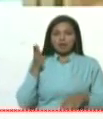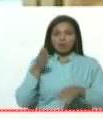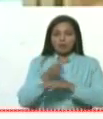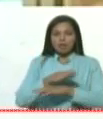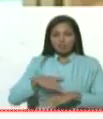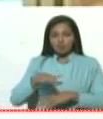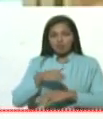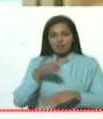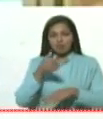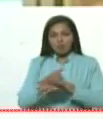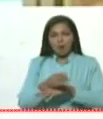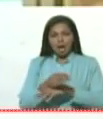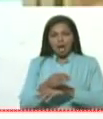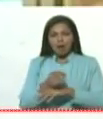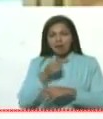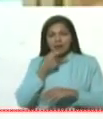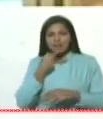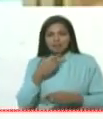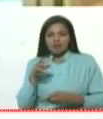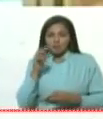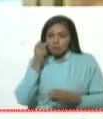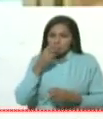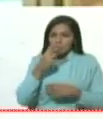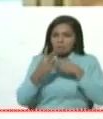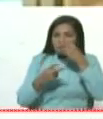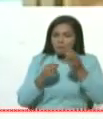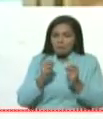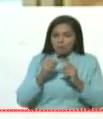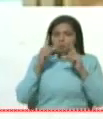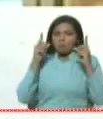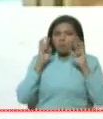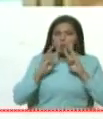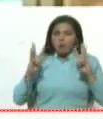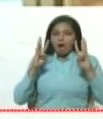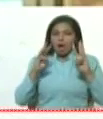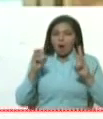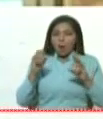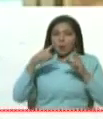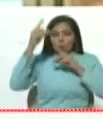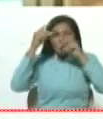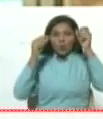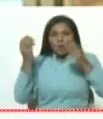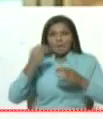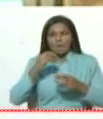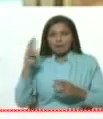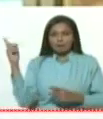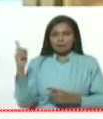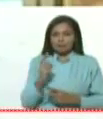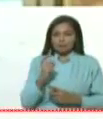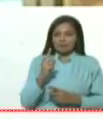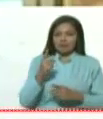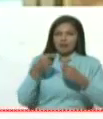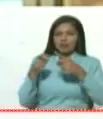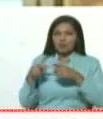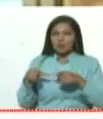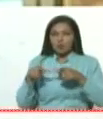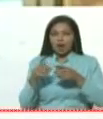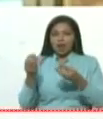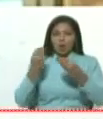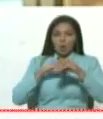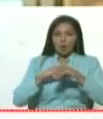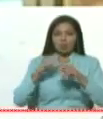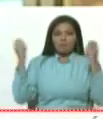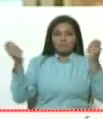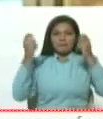la encuentran brillante, bonita, quizás brilla más porque quien viene del exterior, de acuerdo a la